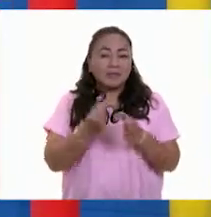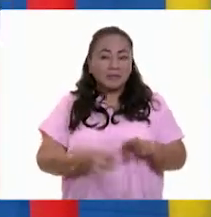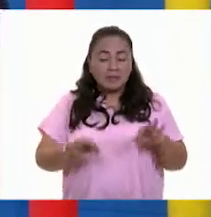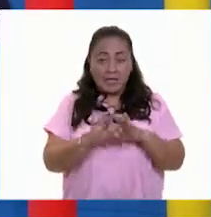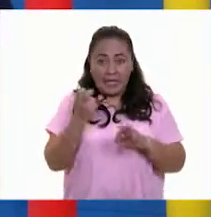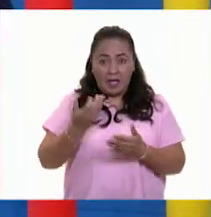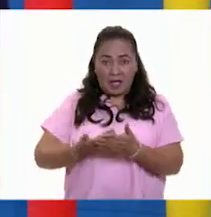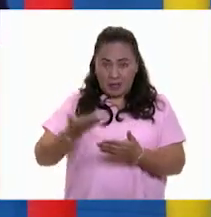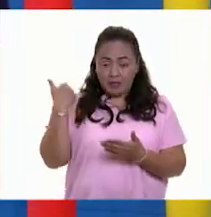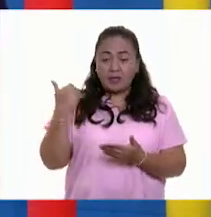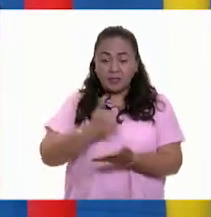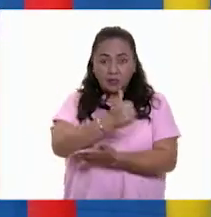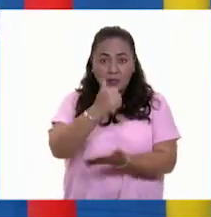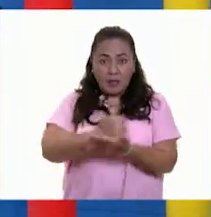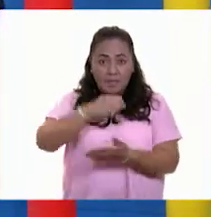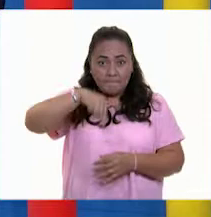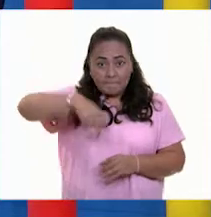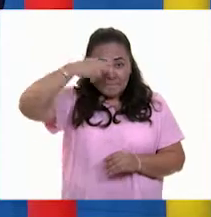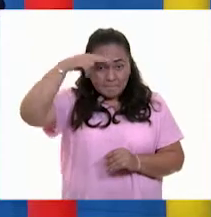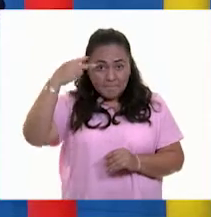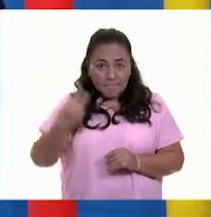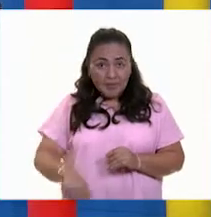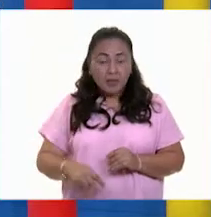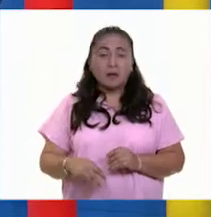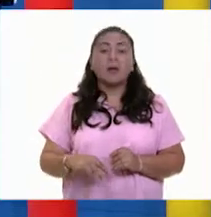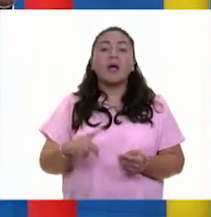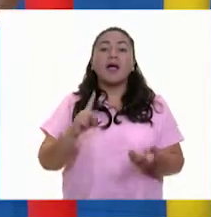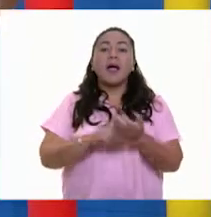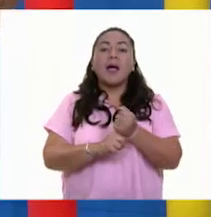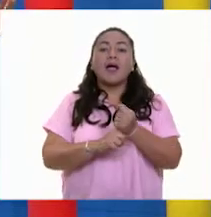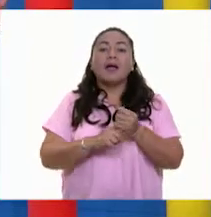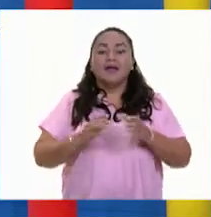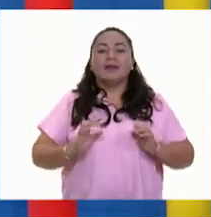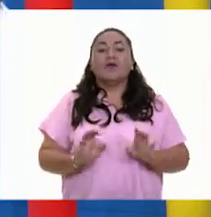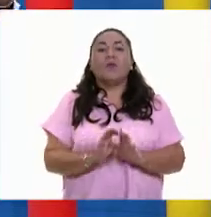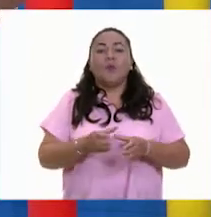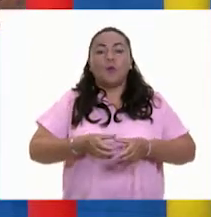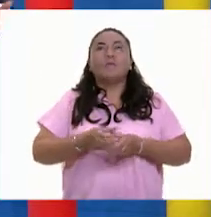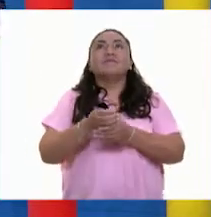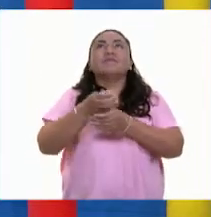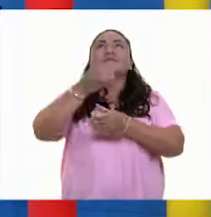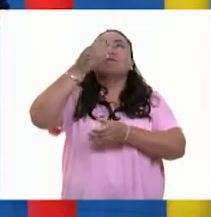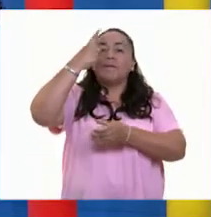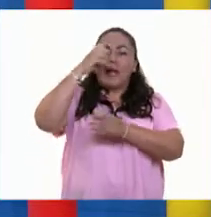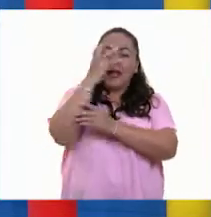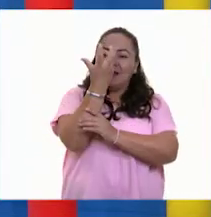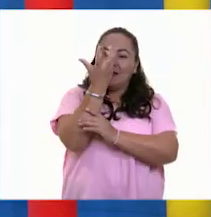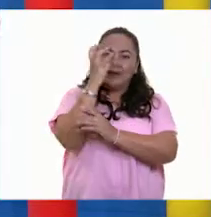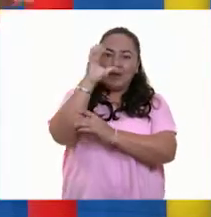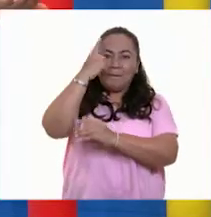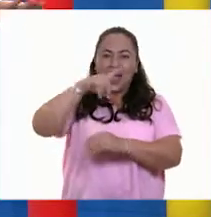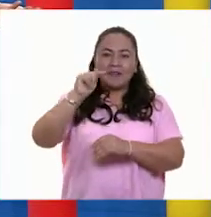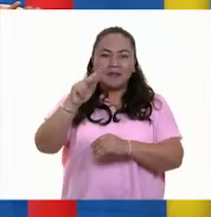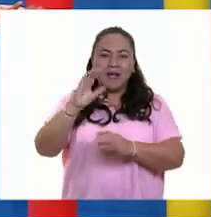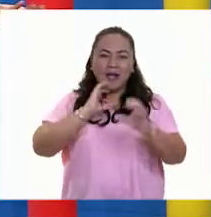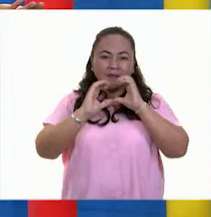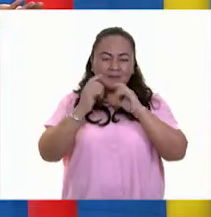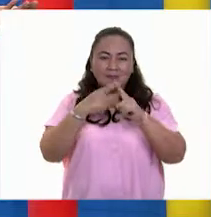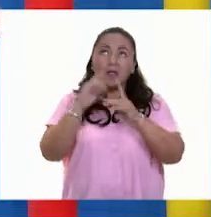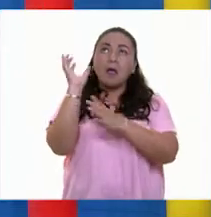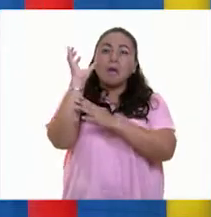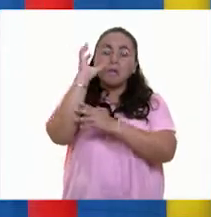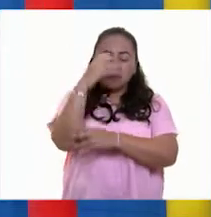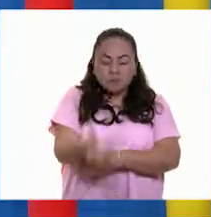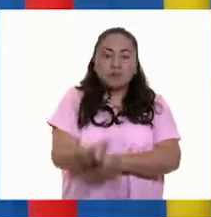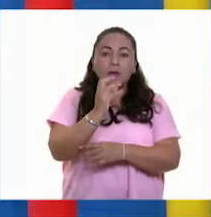entonces fue que en la Ciudad de México se vinieron abajo las torres de transmisión de varios canales de televisión que no pudieron